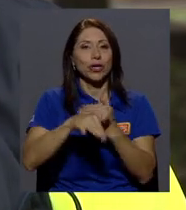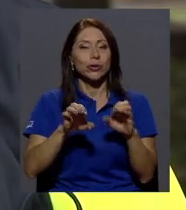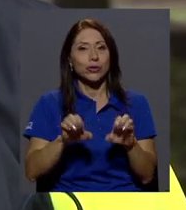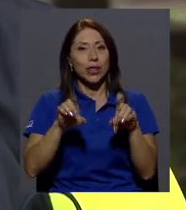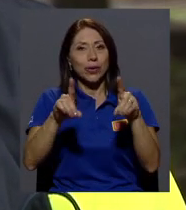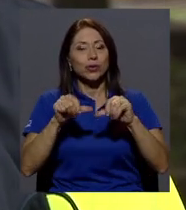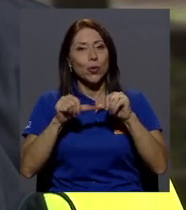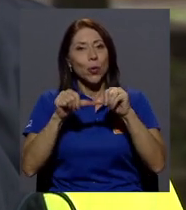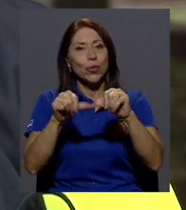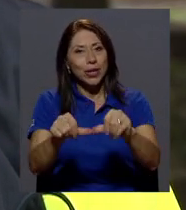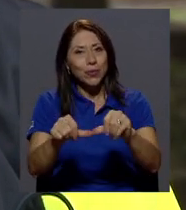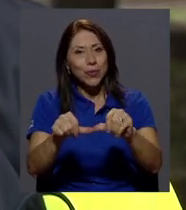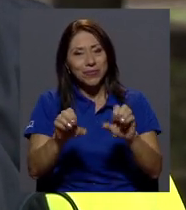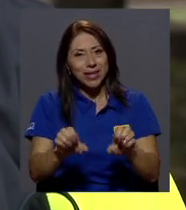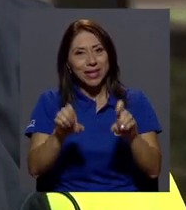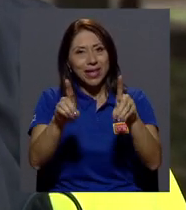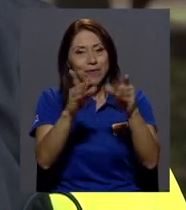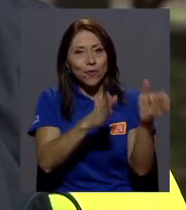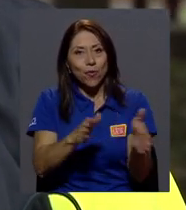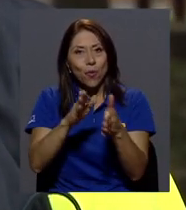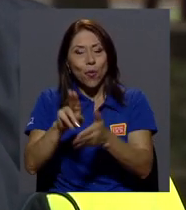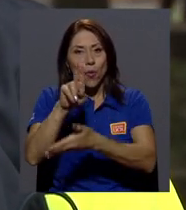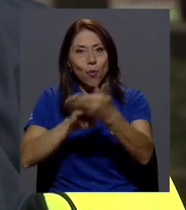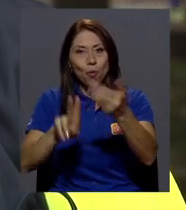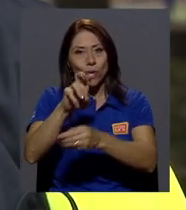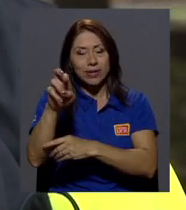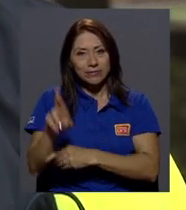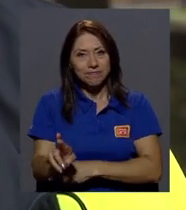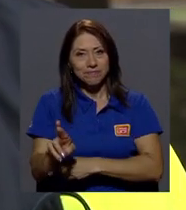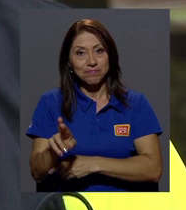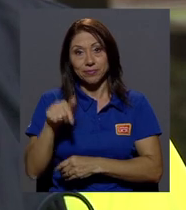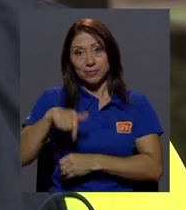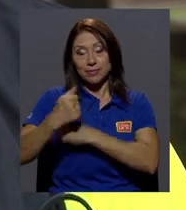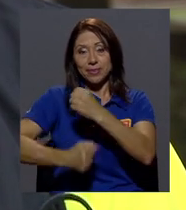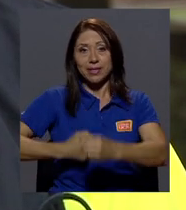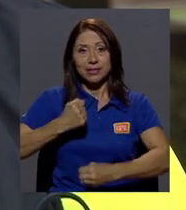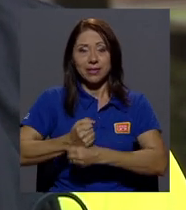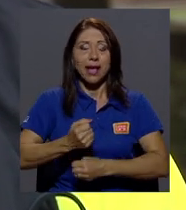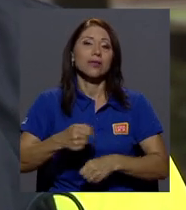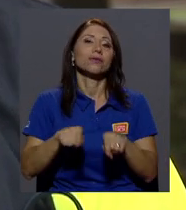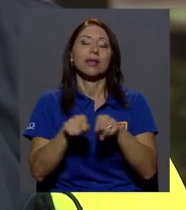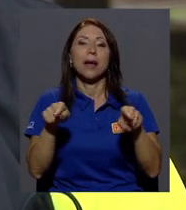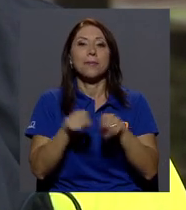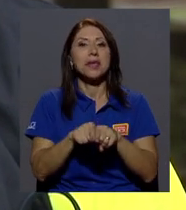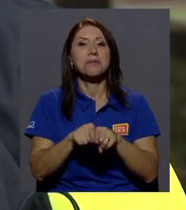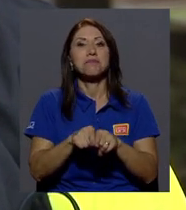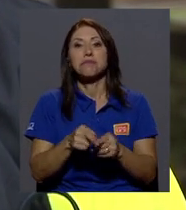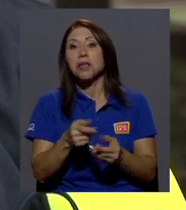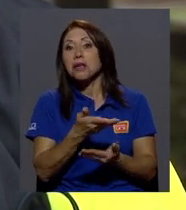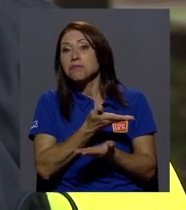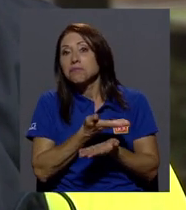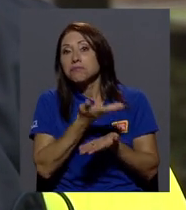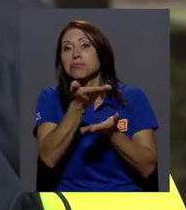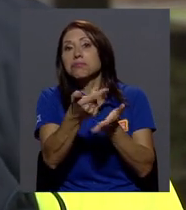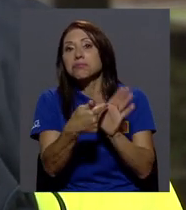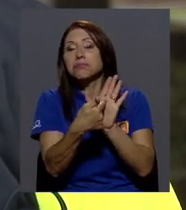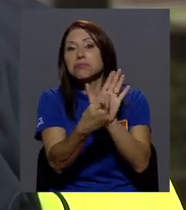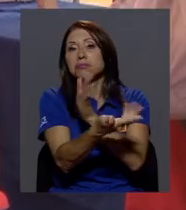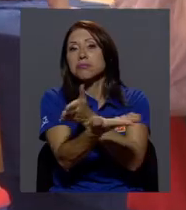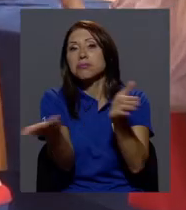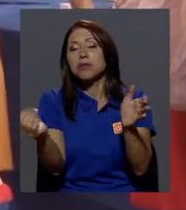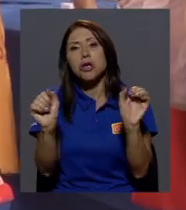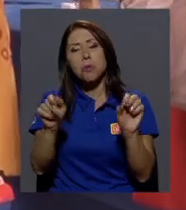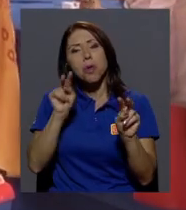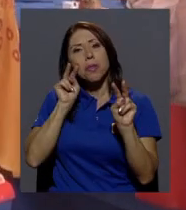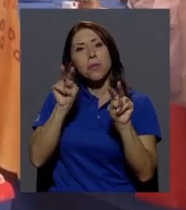educación continua y formación de la Universidad de Costa Rica. Y este año hemos querido también ofrecer a los visitantes la posibilidad